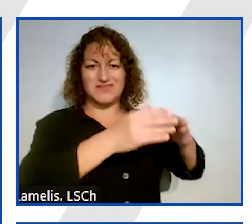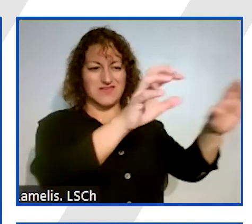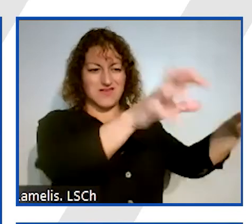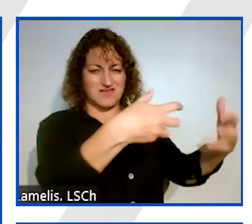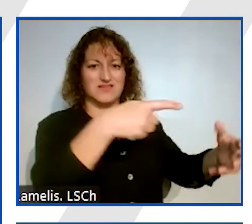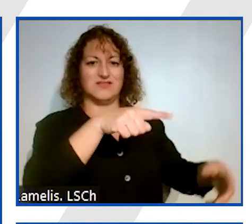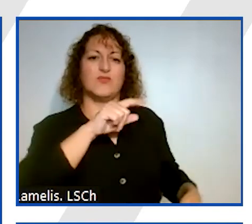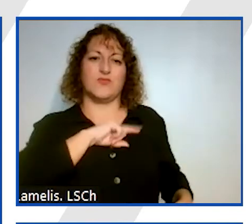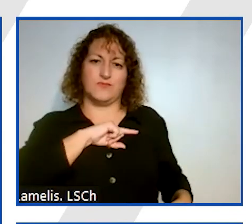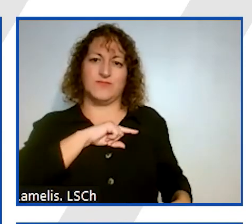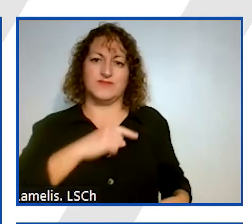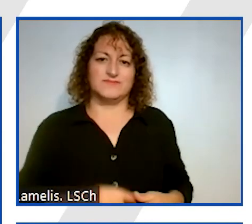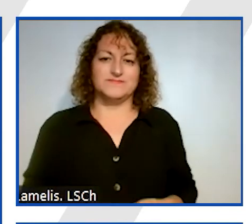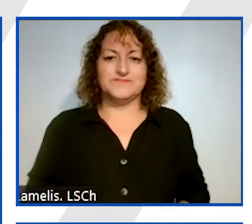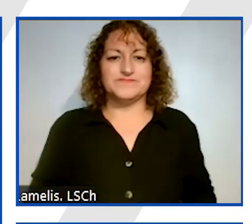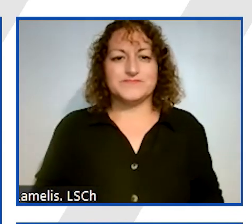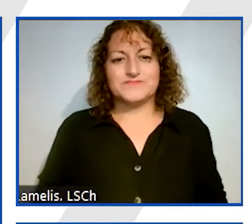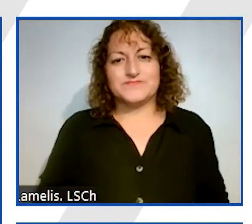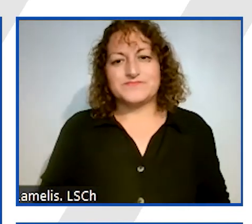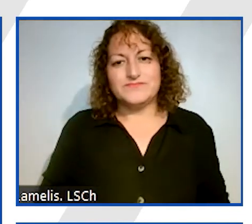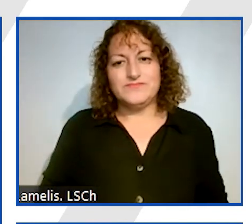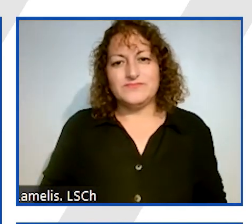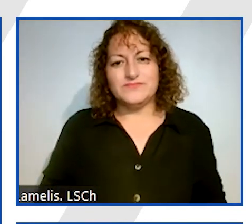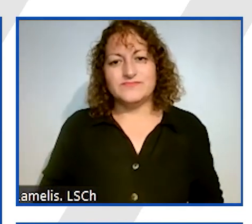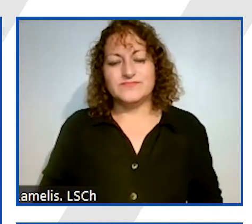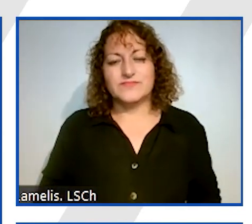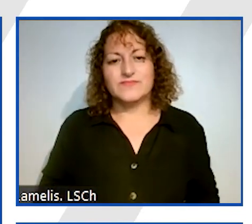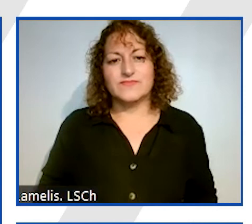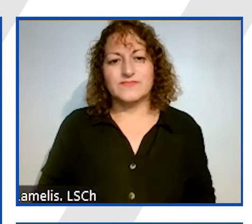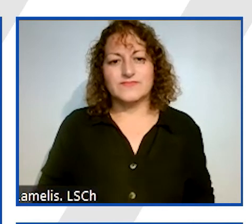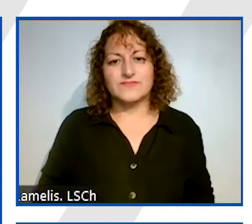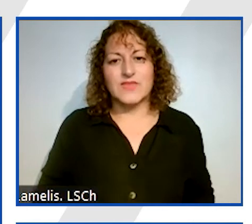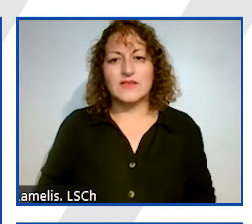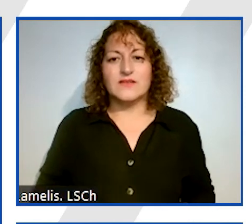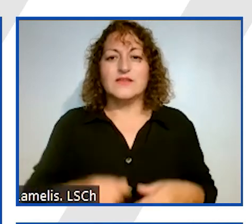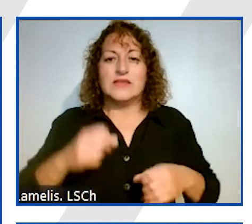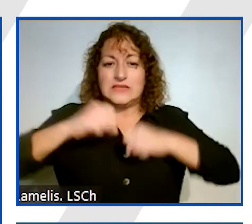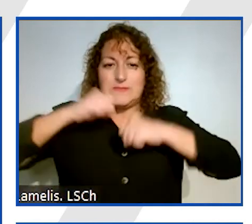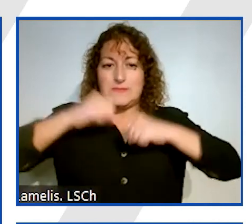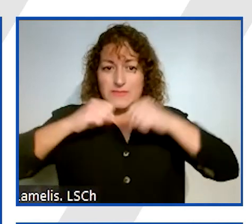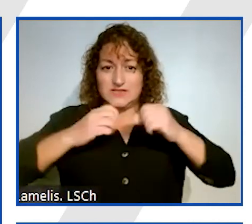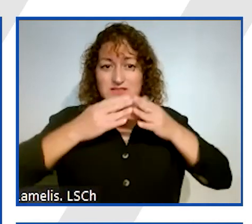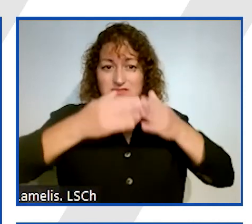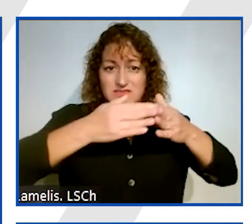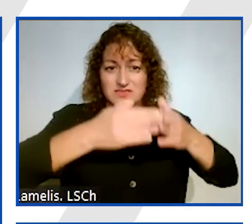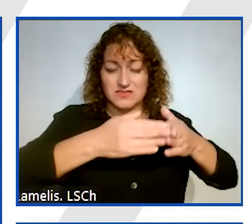Y por lo general, esto es lo que vemos en el normal desempeño de una pesquería de tiburones.